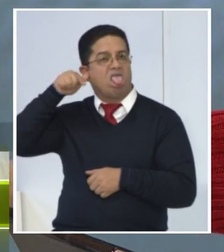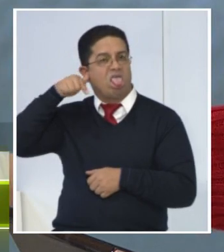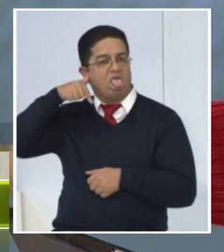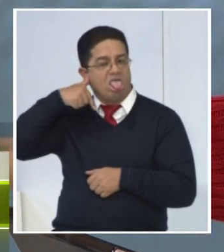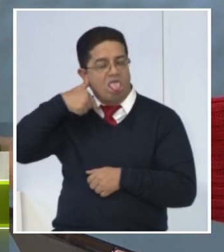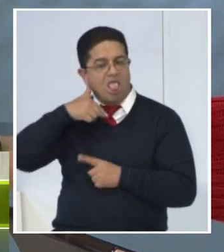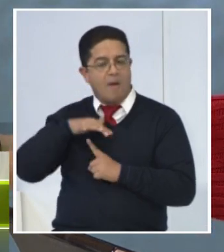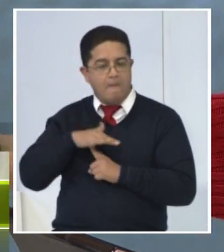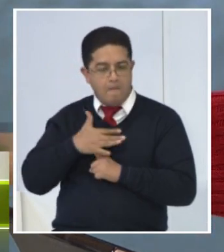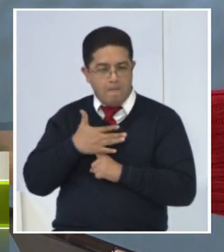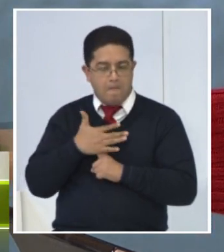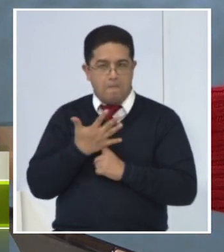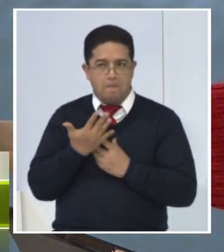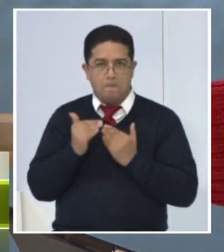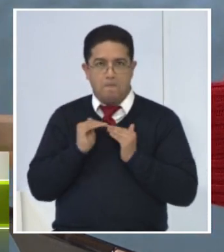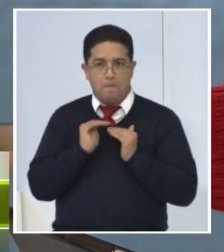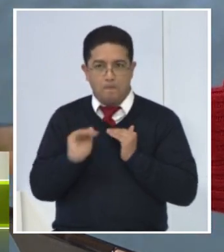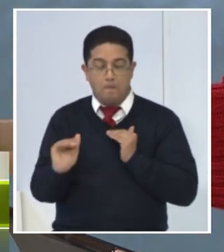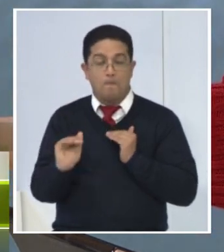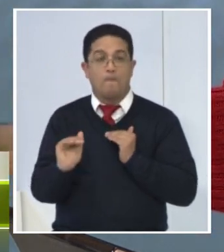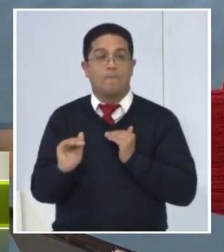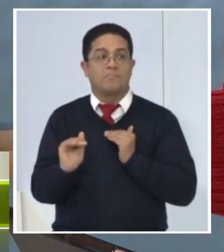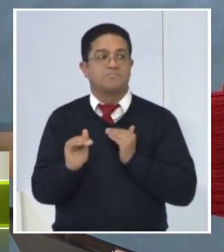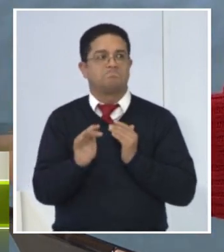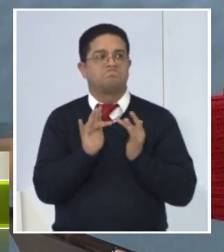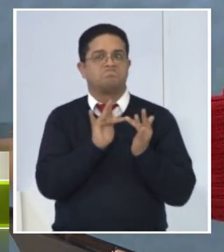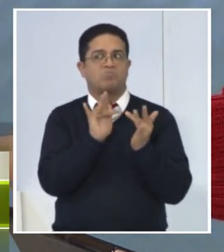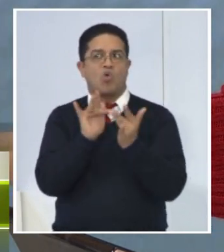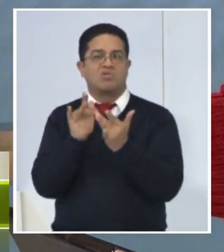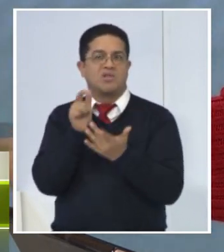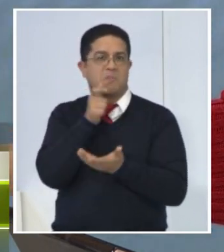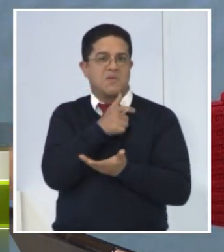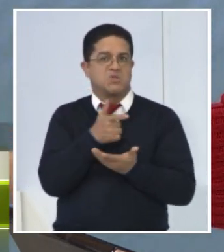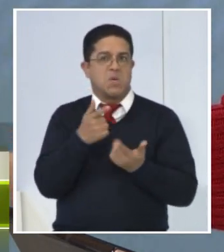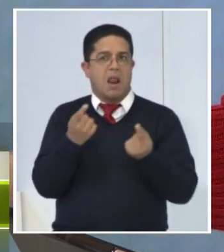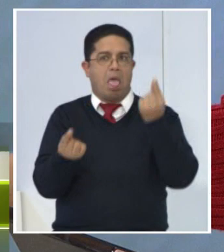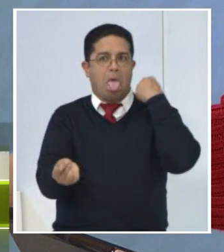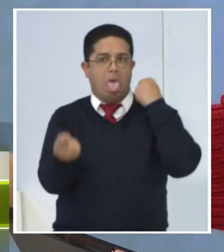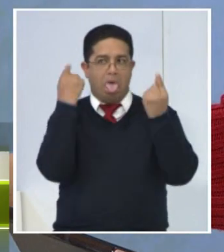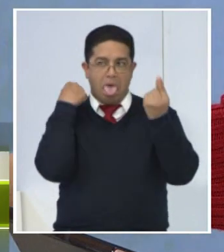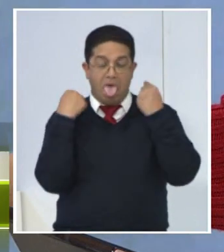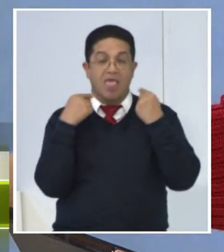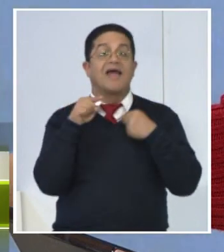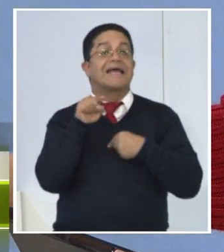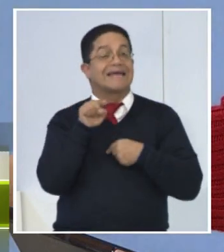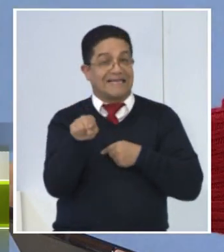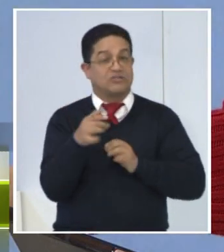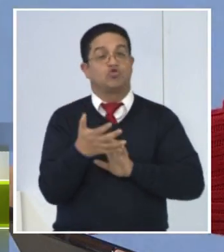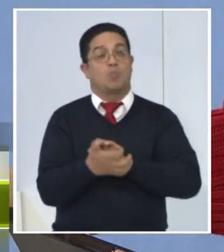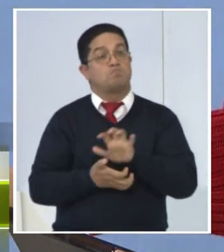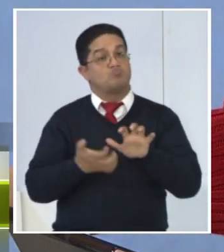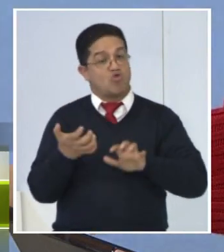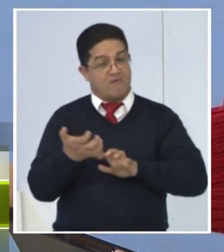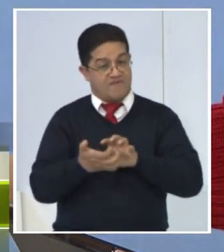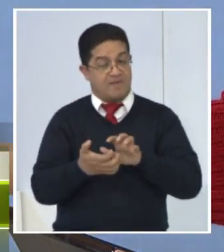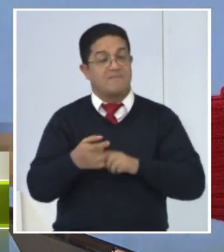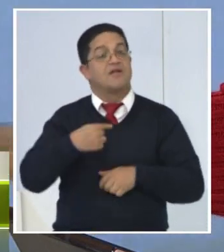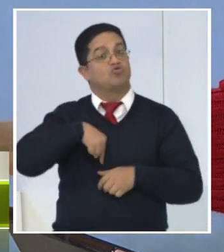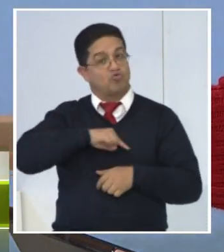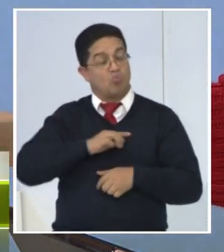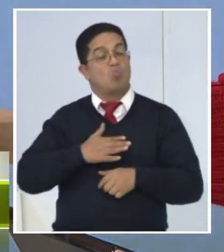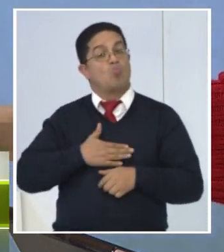va ensimismando, va perdiendo relación con las personas. Entonces, esto es un problema que debemos y